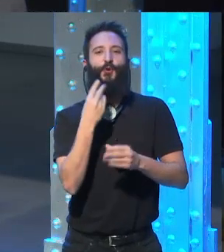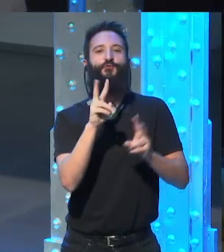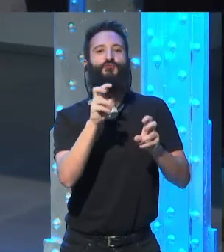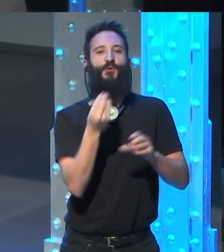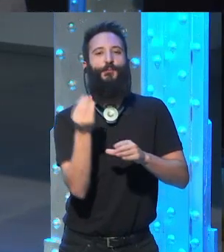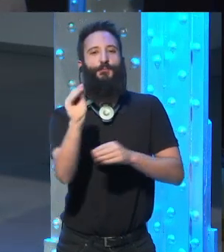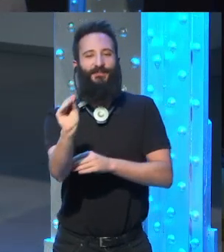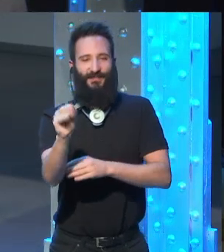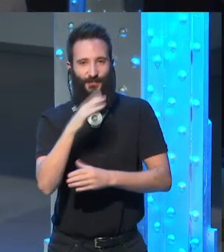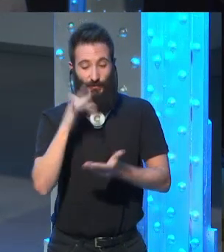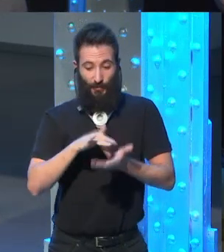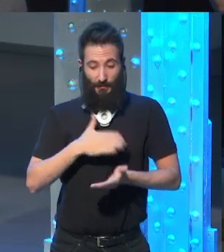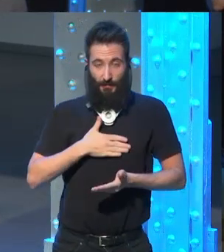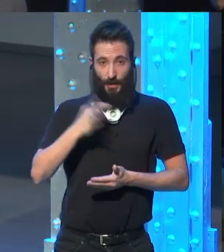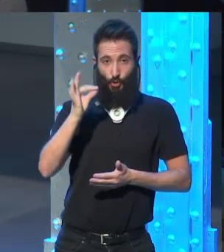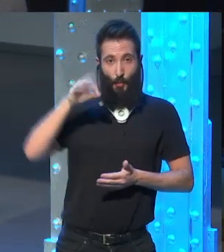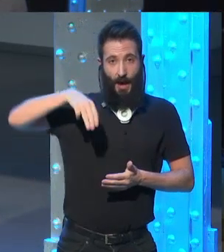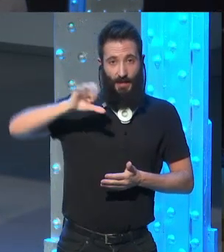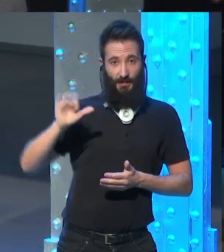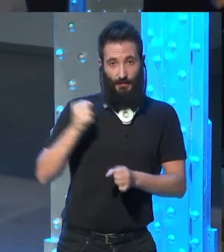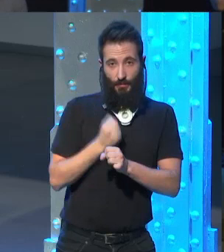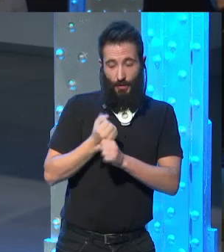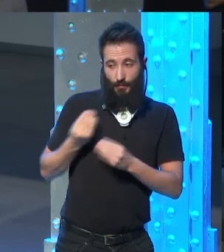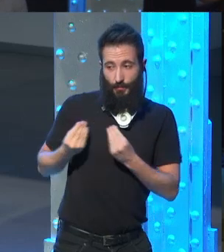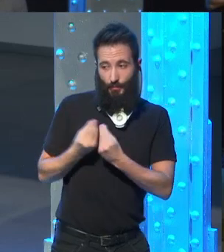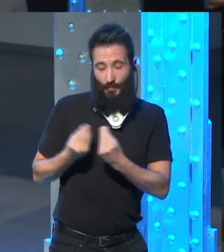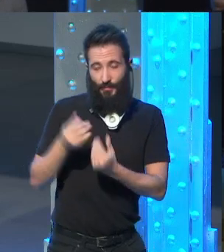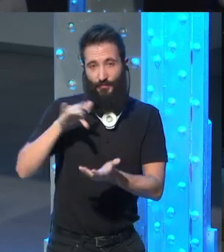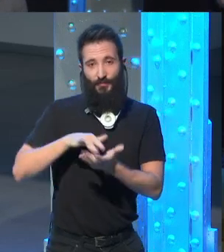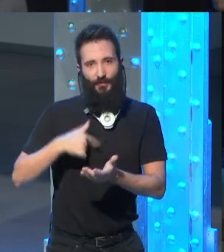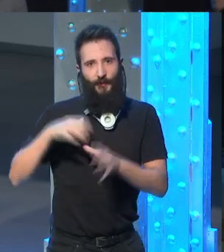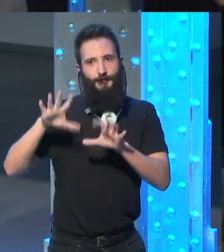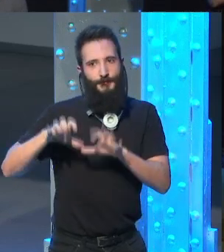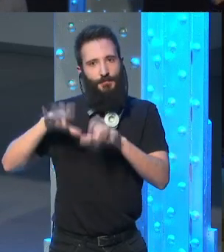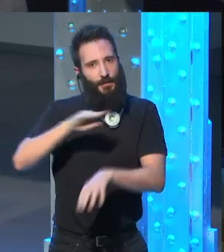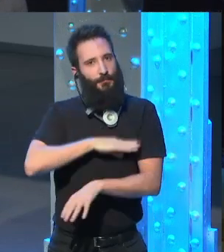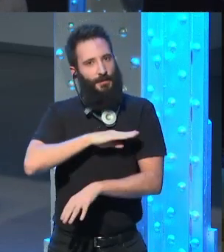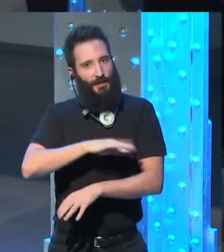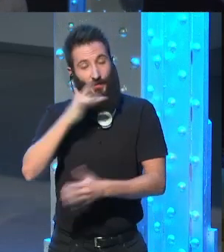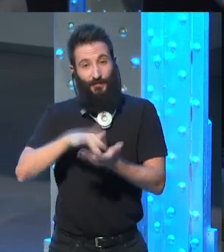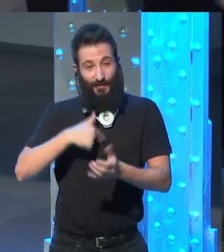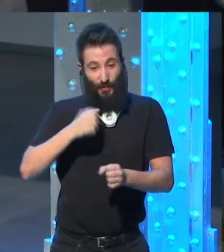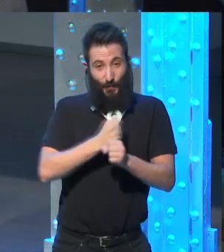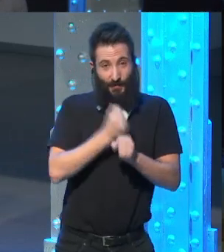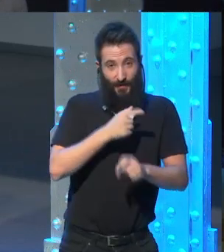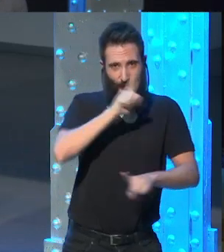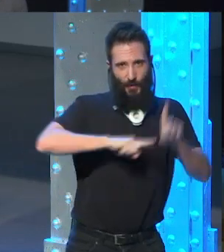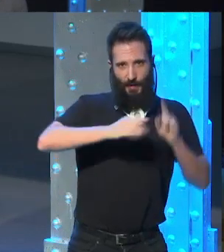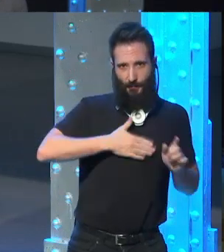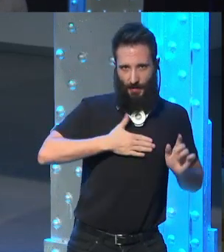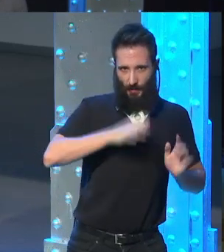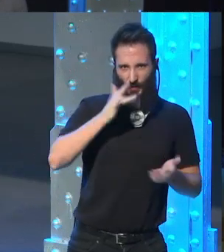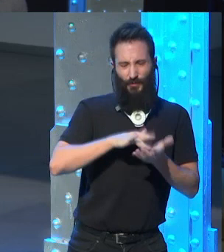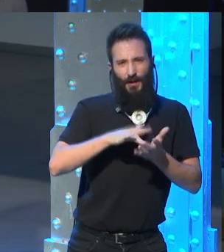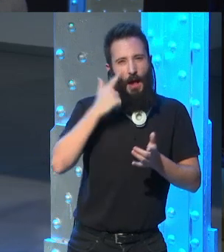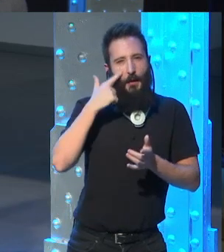Para mí trabajar con Tomás, pues la verdad que he aprendido bastante sobre el tema. Es un problema que tengo en mi propio trabajo, que hasta qué punto, qué cantidad